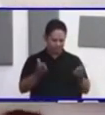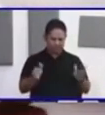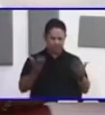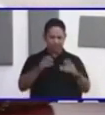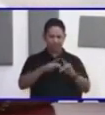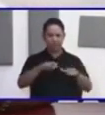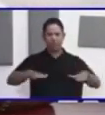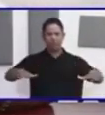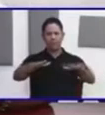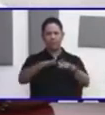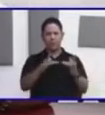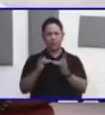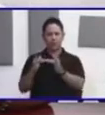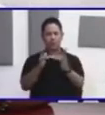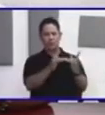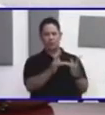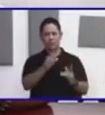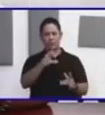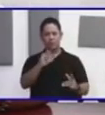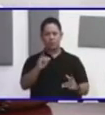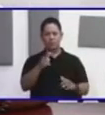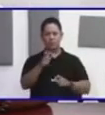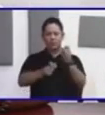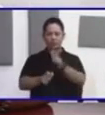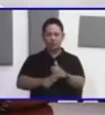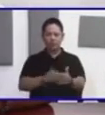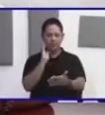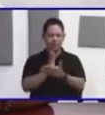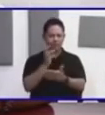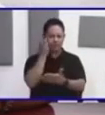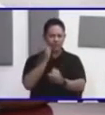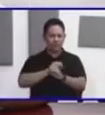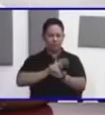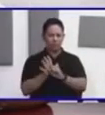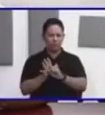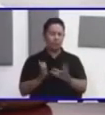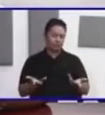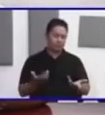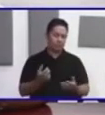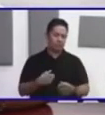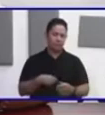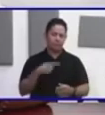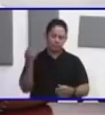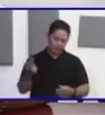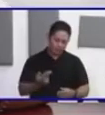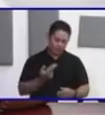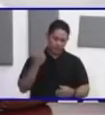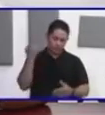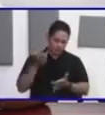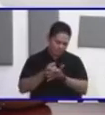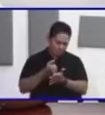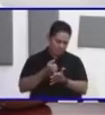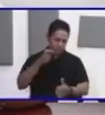para atender, digamos, a los pacientes que se pudieran complicar. Pero vuelvo y digo y reitero, gracias a